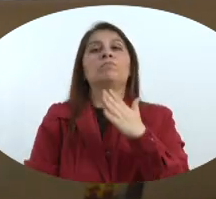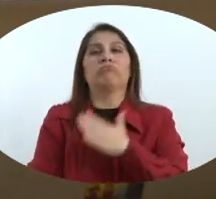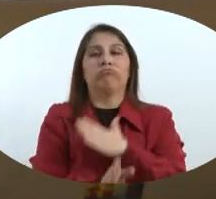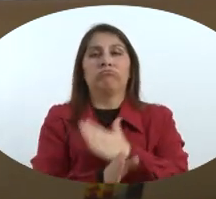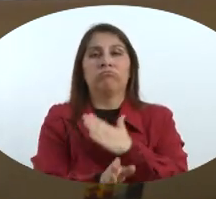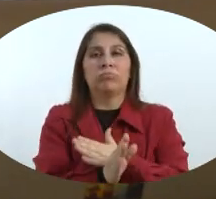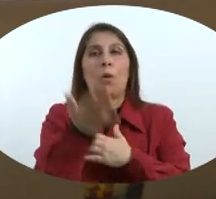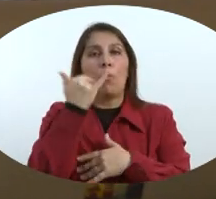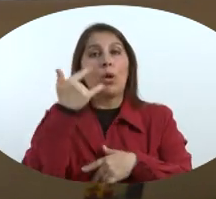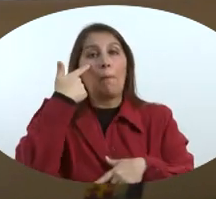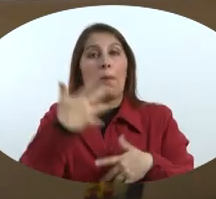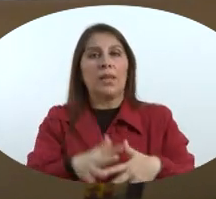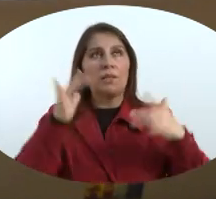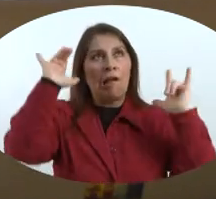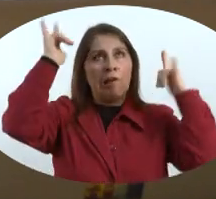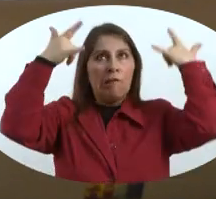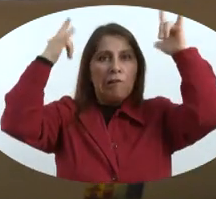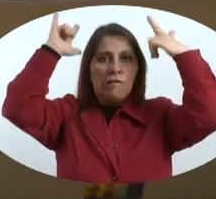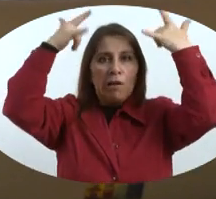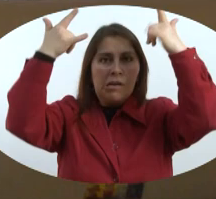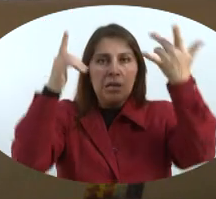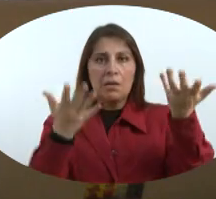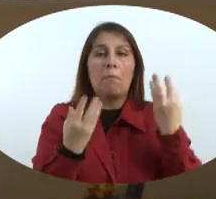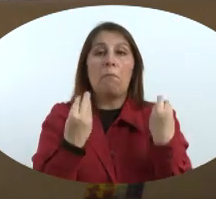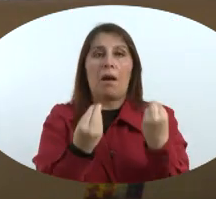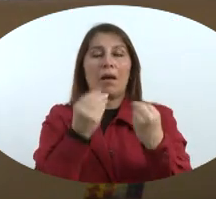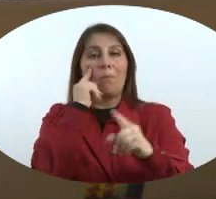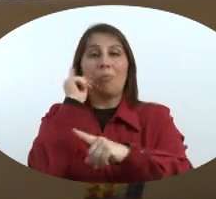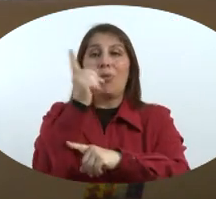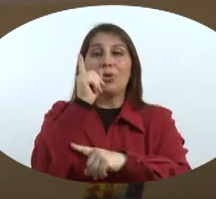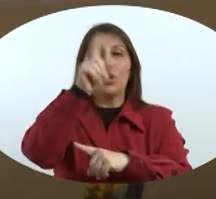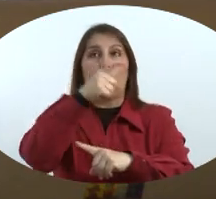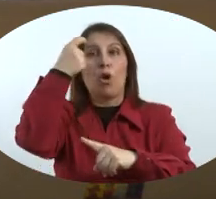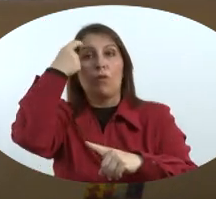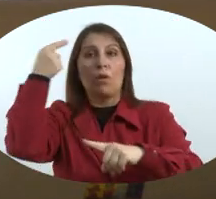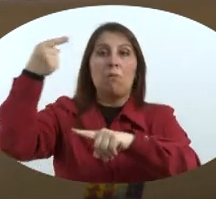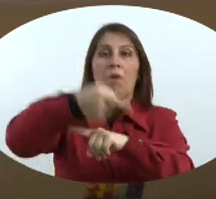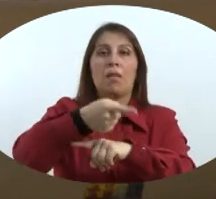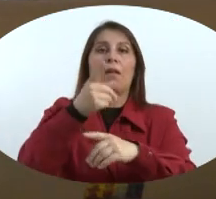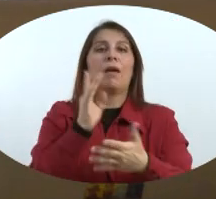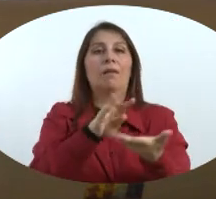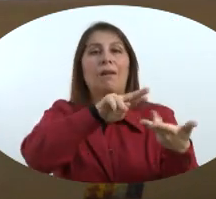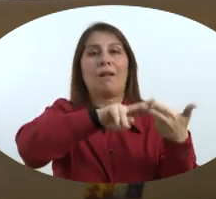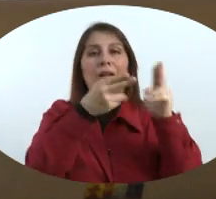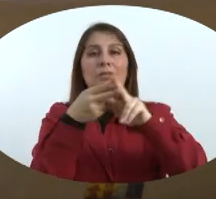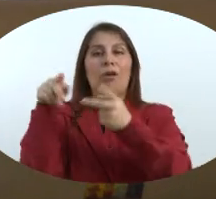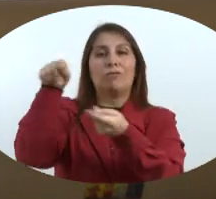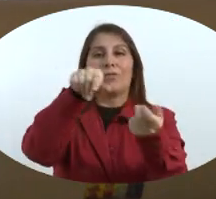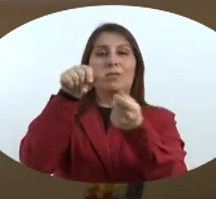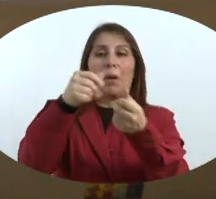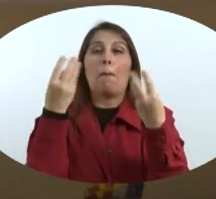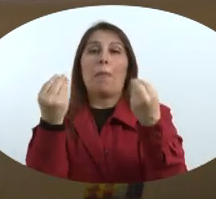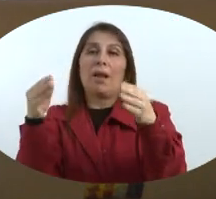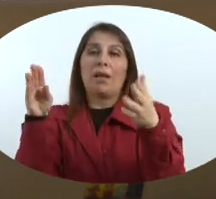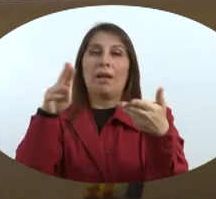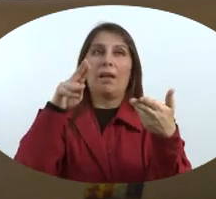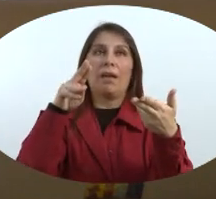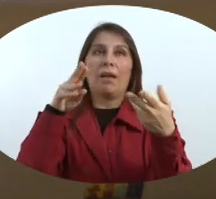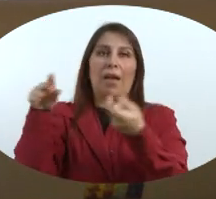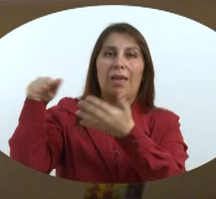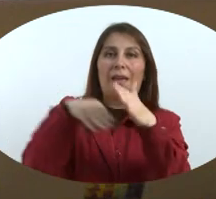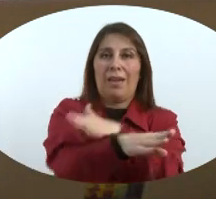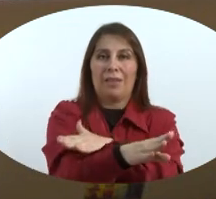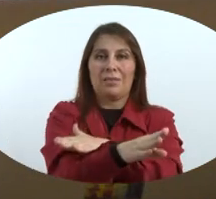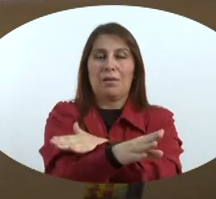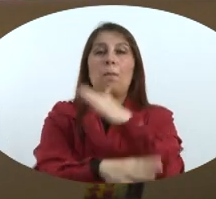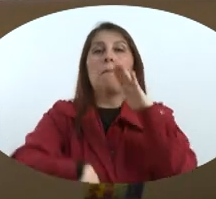siendo objeto de instrumentalización para poder legitimar las políticas de el gobierno por ejemplo en términos de financiación contingente al ingreso